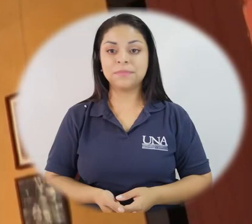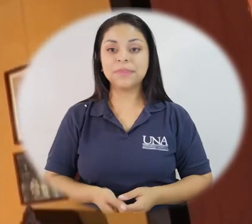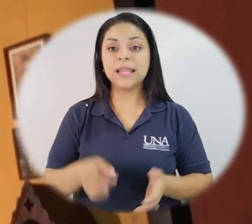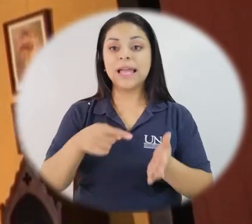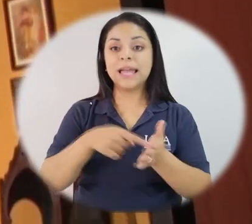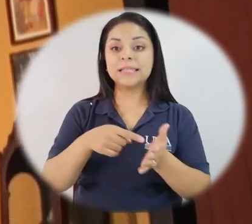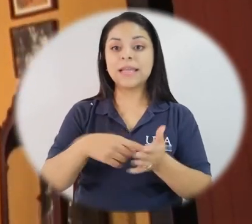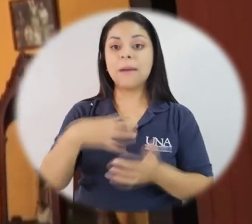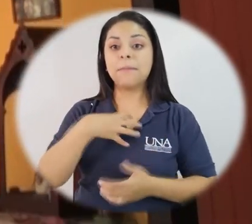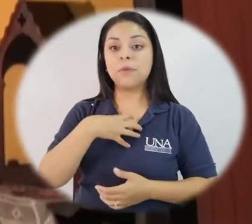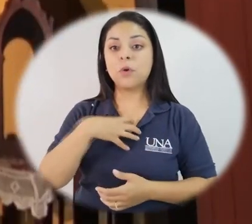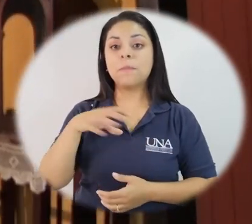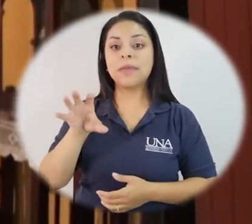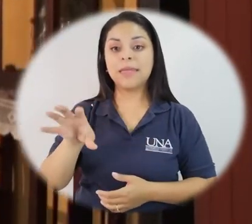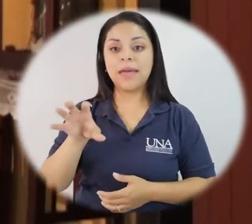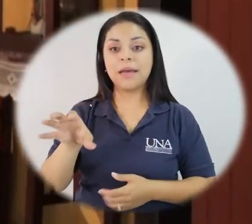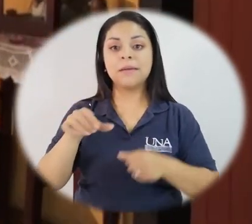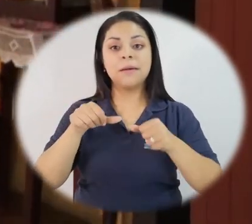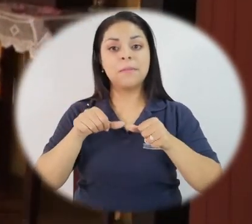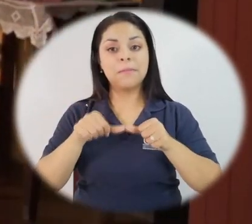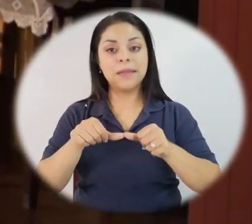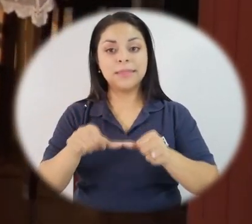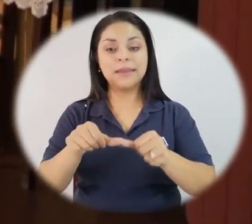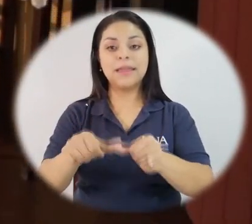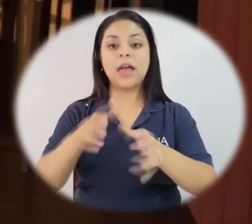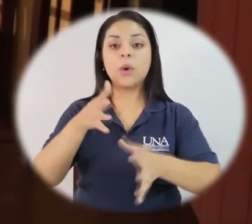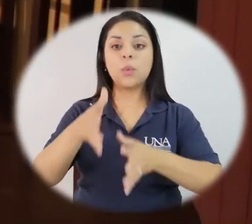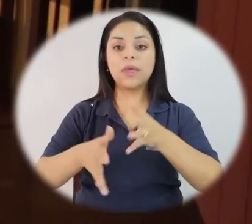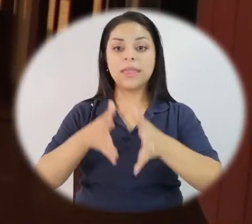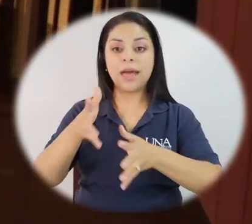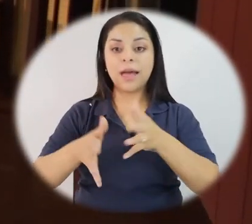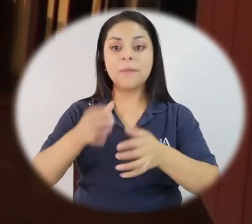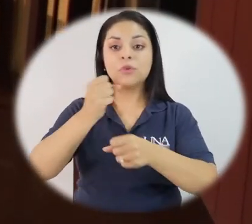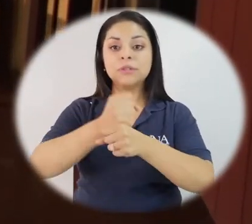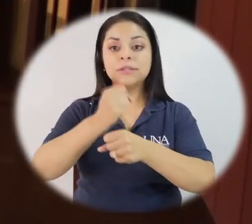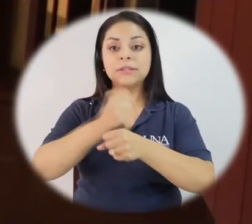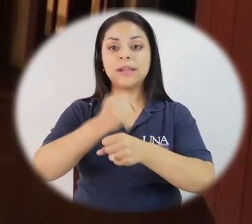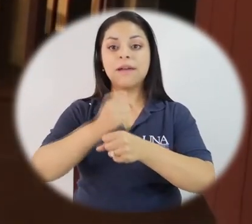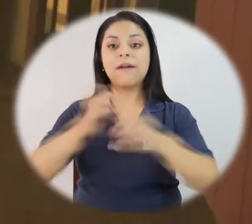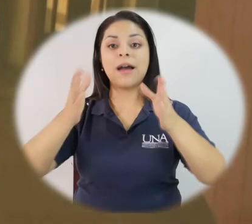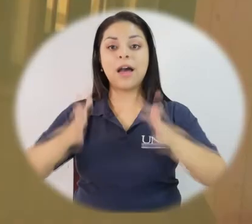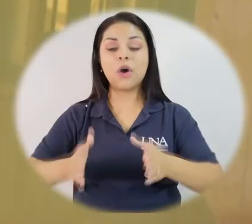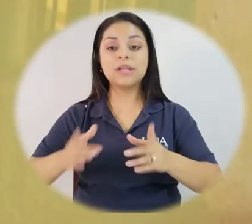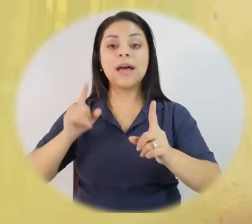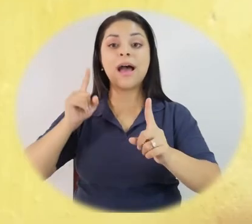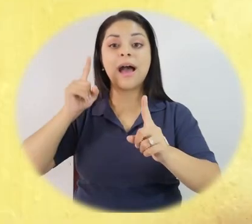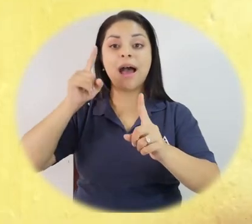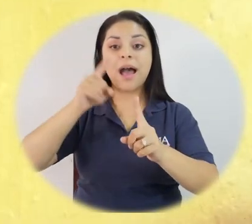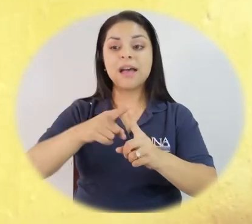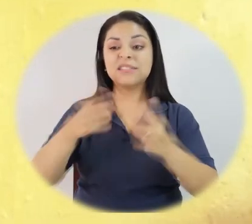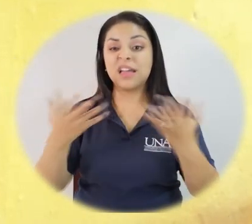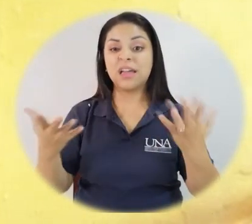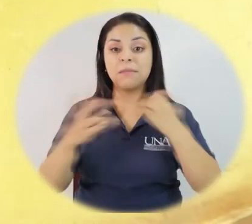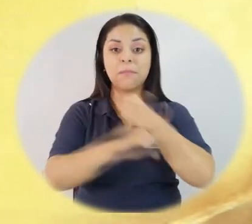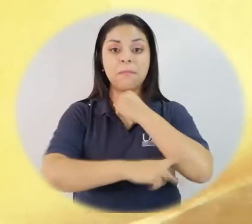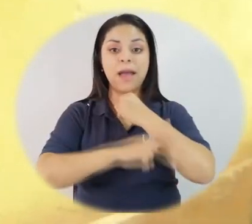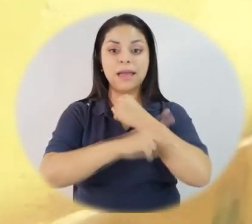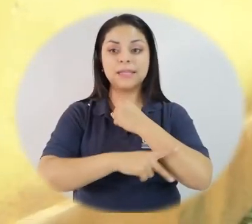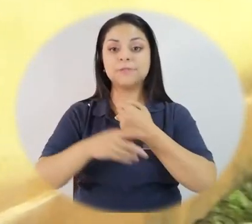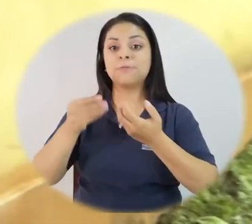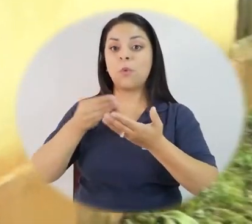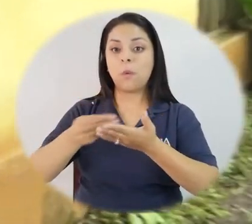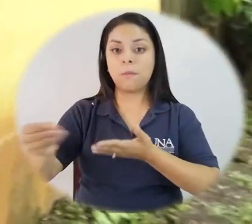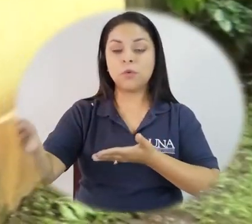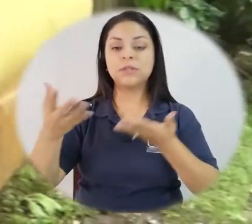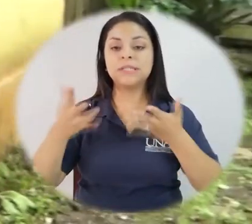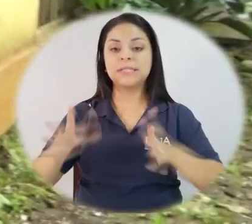Esta propiedad fue mantenida y cuidada por los trabajadores y sus familias hasta que el Estado decidió adquirirla, la declaró